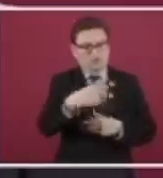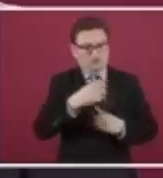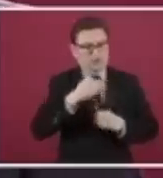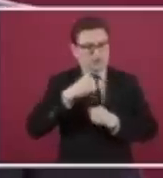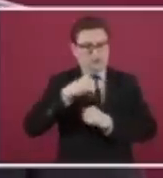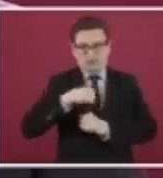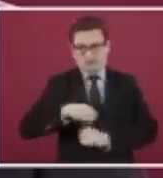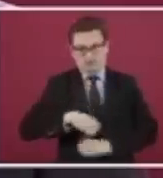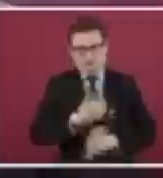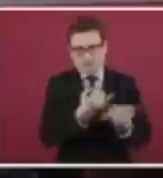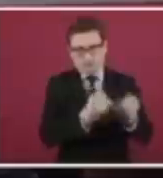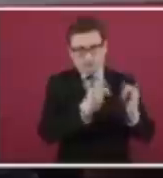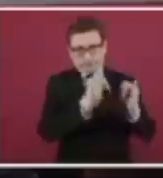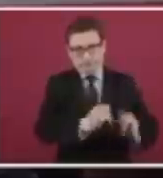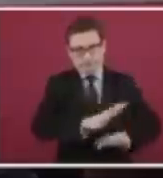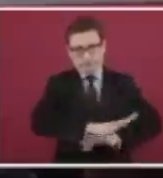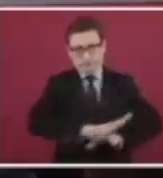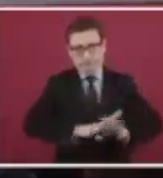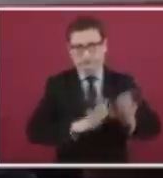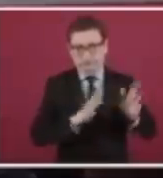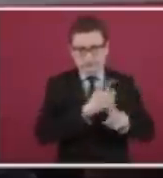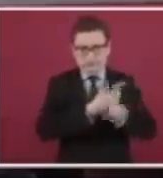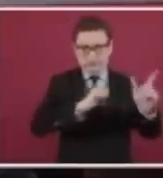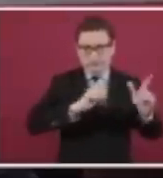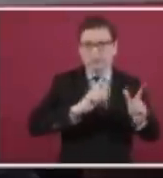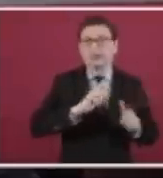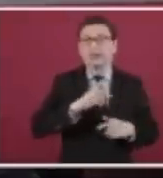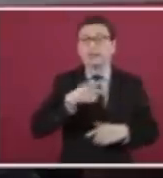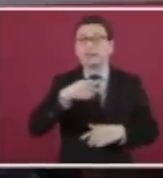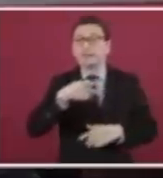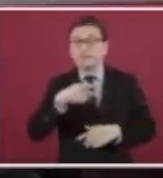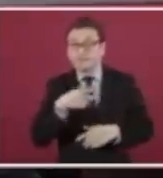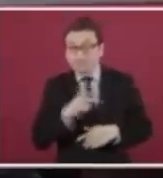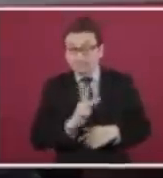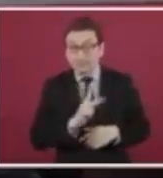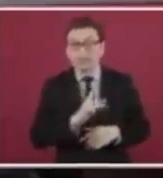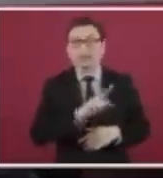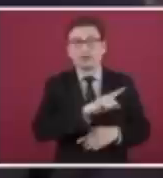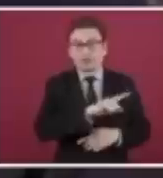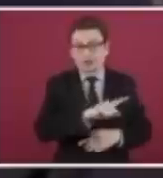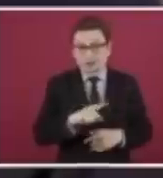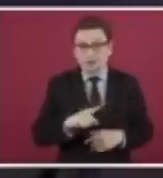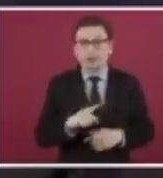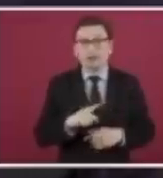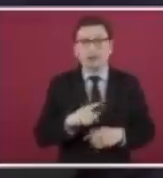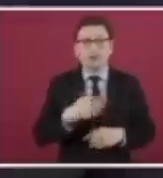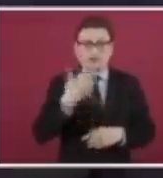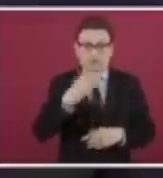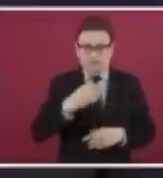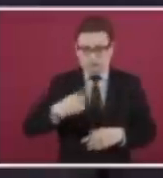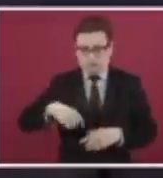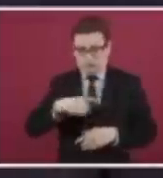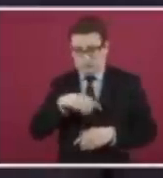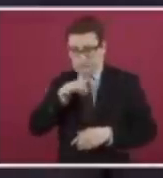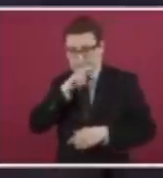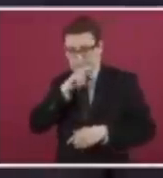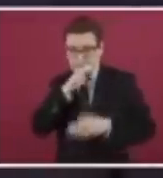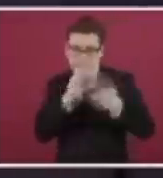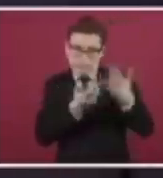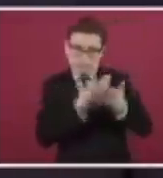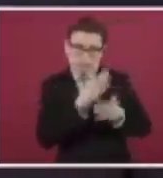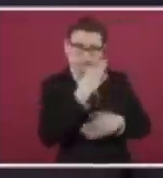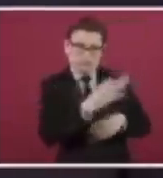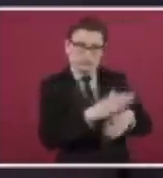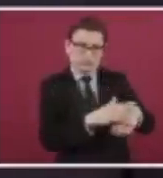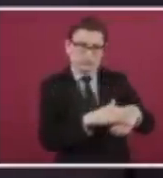libre, independiente, pero ya recibieron nuestra preocupación, que yo ni siquiera